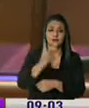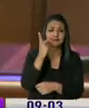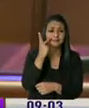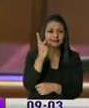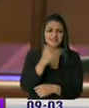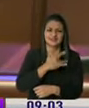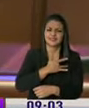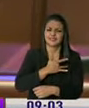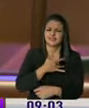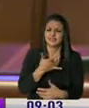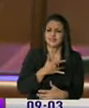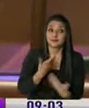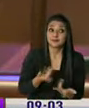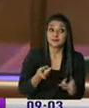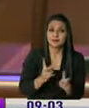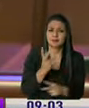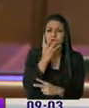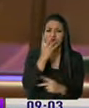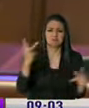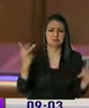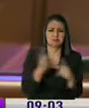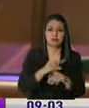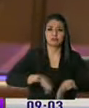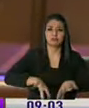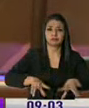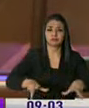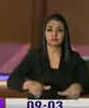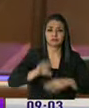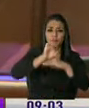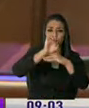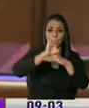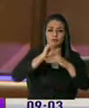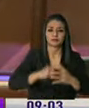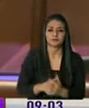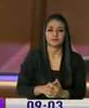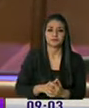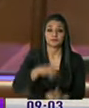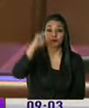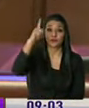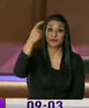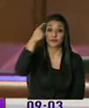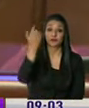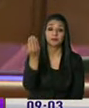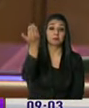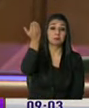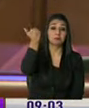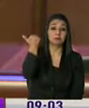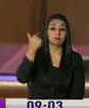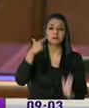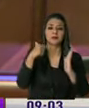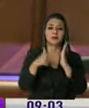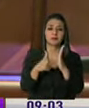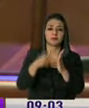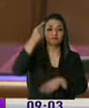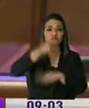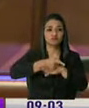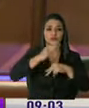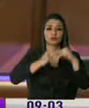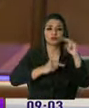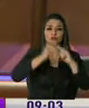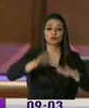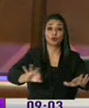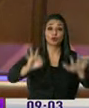con dolor e indignación la peor cara de la corrupción. El gobierno anterior, por ejemplo, ordenó la construcción